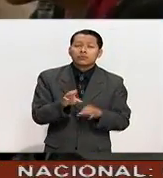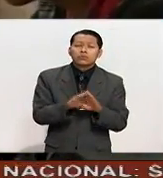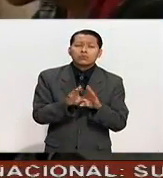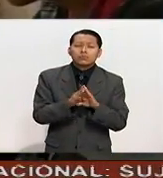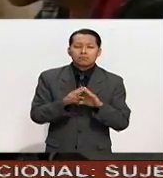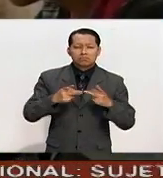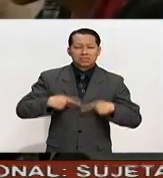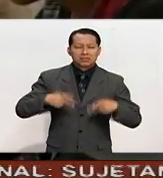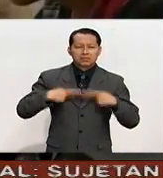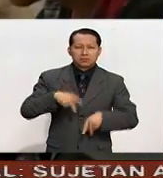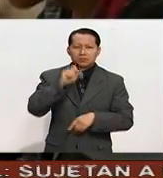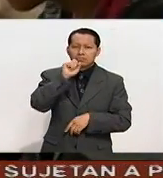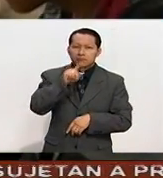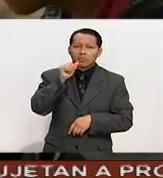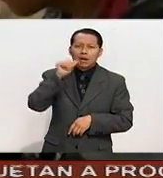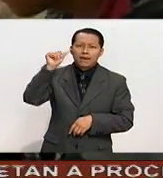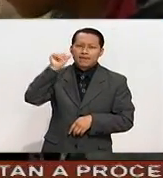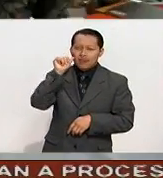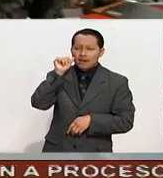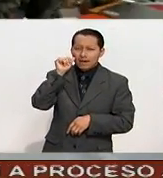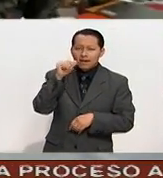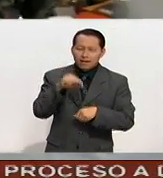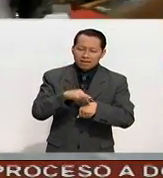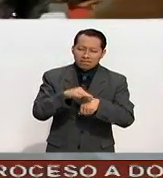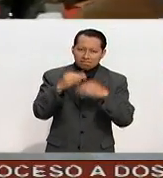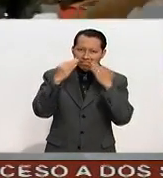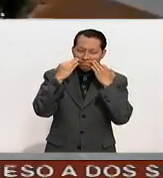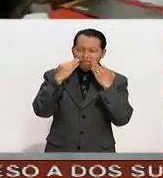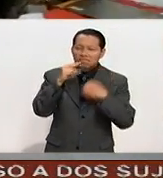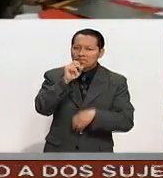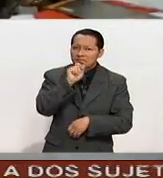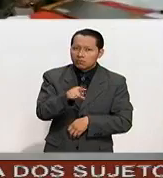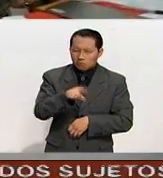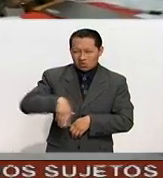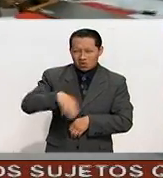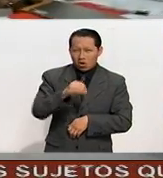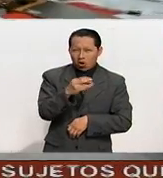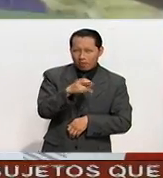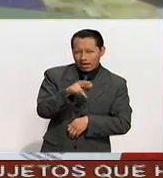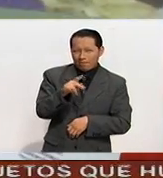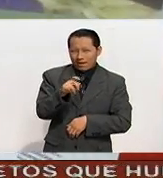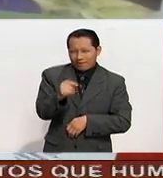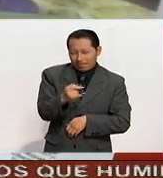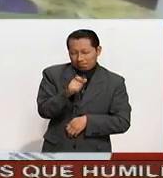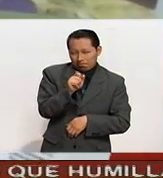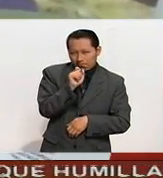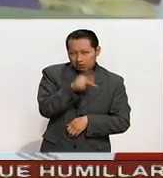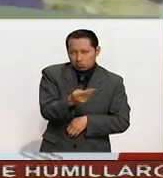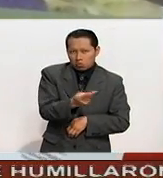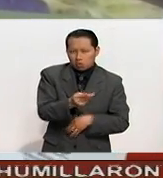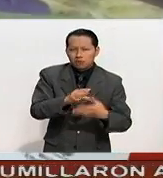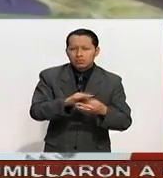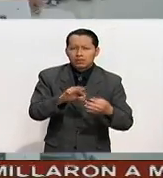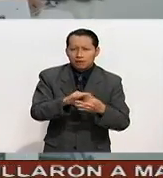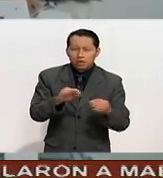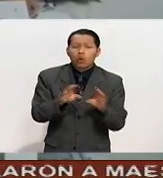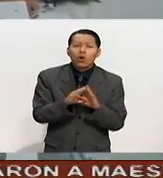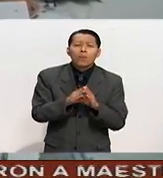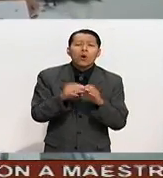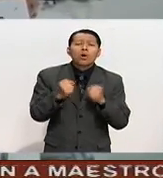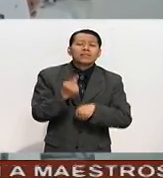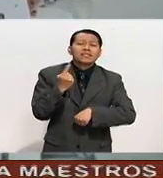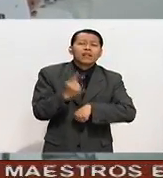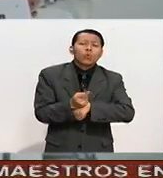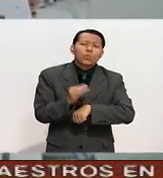personas, como lo veíamos ayer y bien lo decían ahorita Omar y Pati, les da su seguridad,